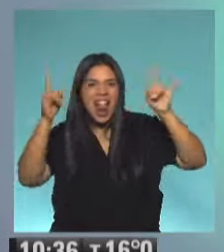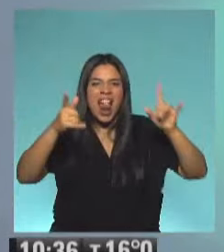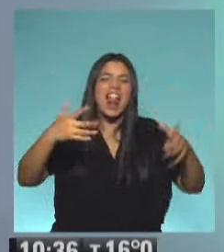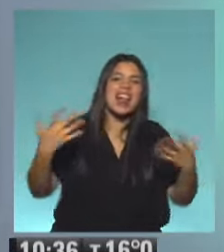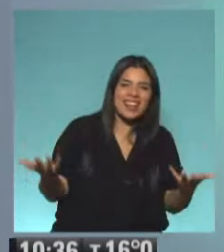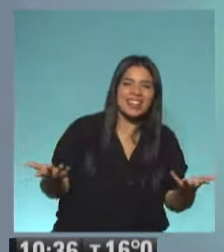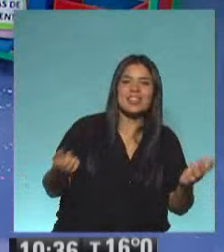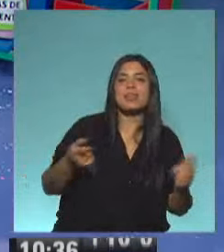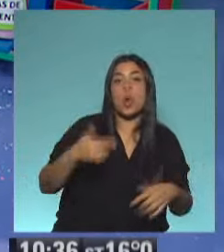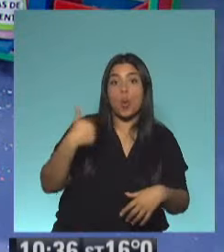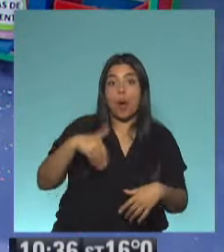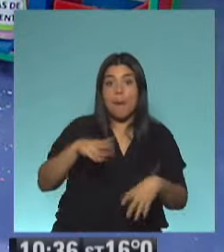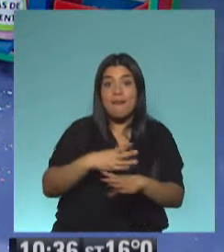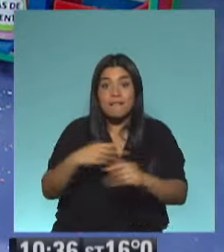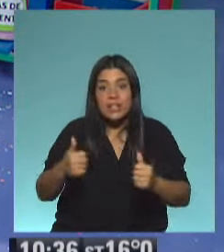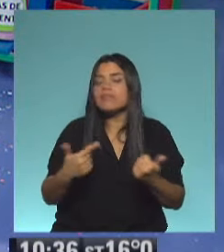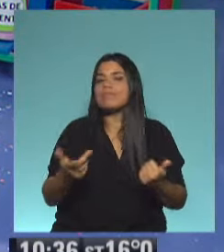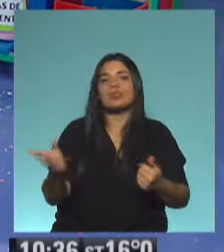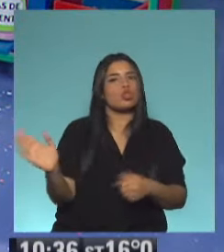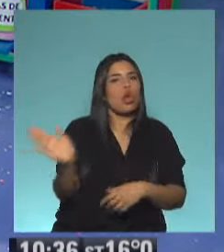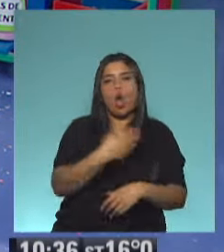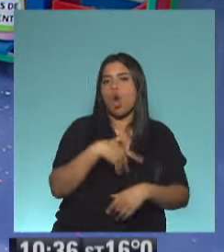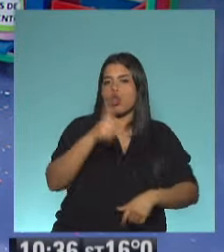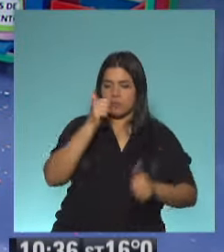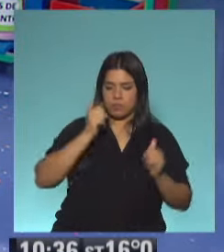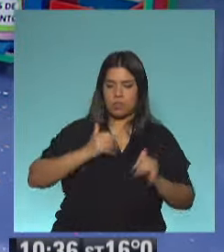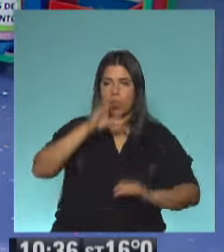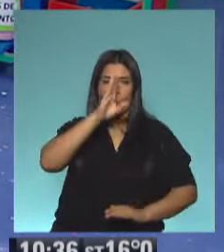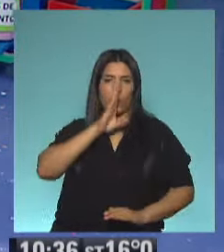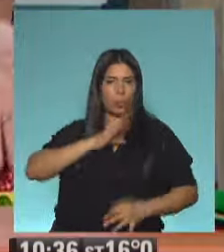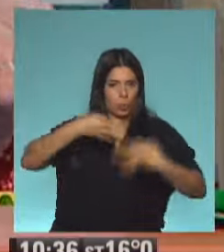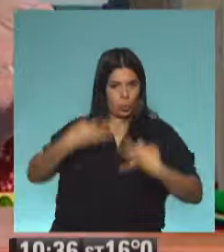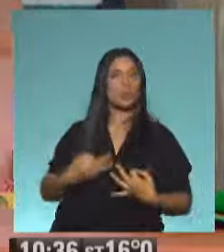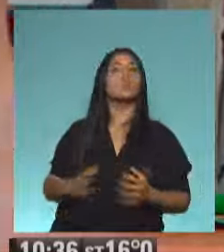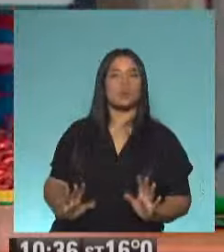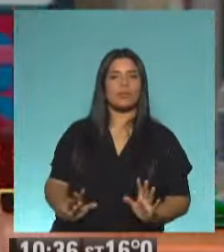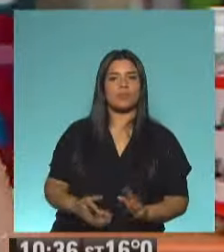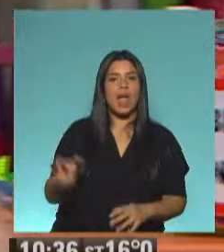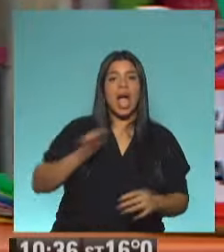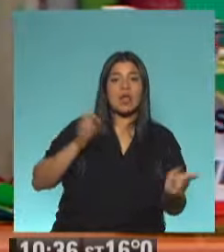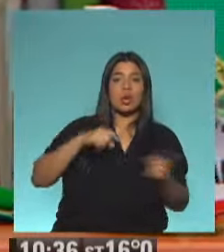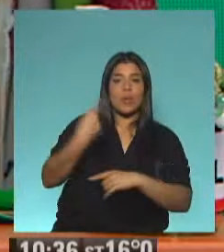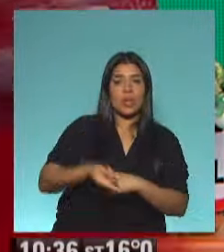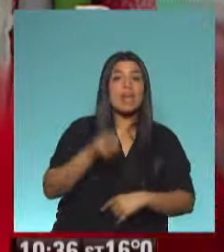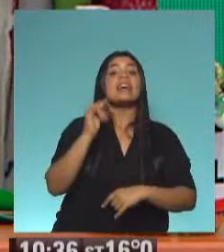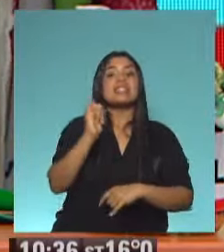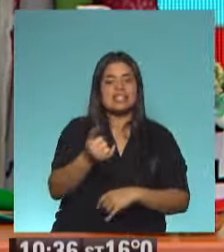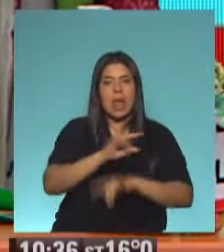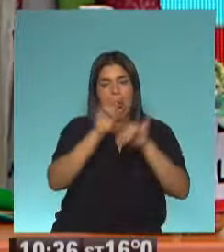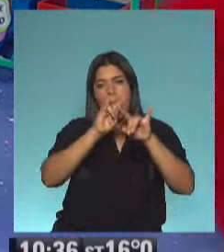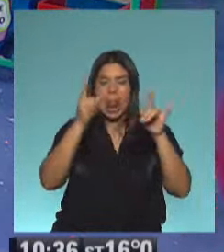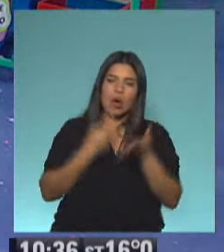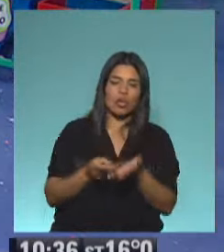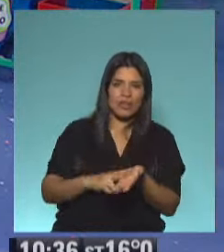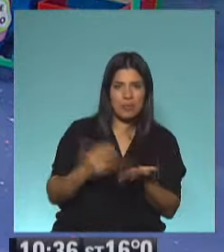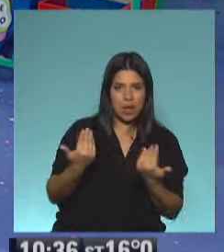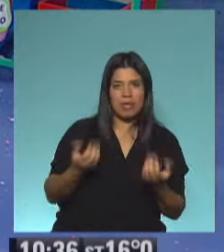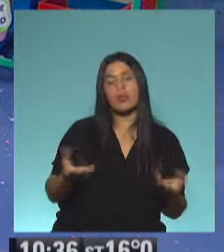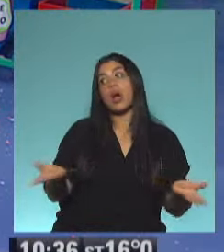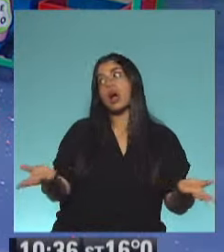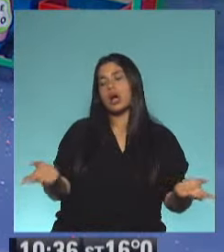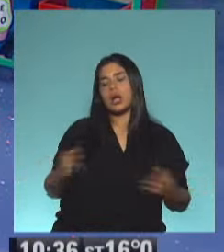normalidad. Ay, lo volviste a decir. Está... se va a querer ir. Pero el año que viene los... Oh, no lo puedo creer. Y claro, se siente